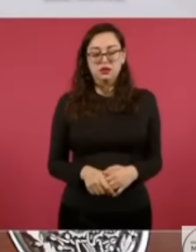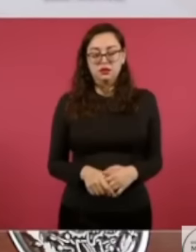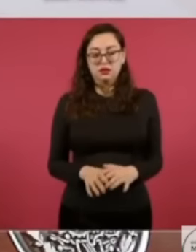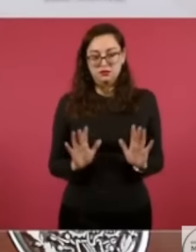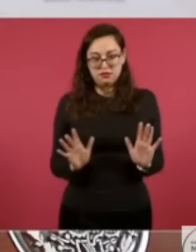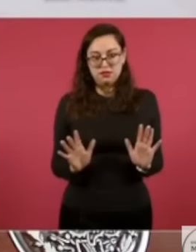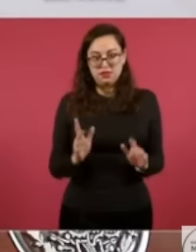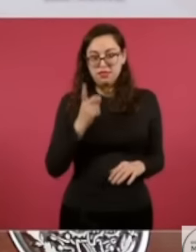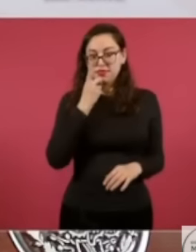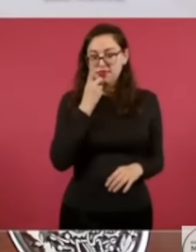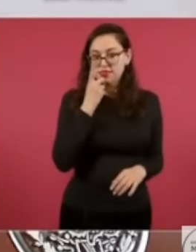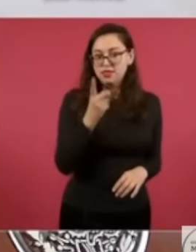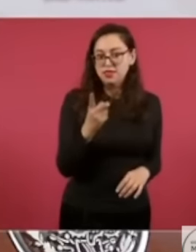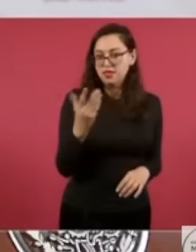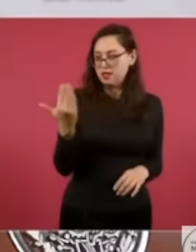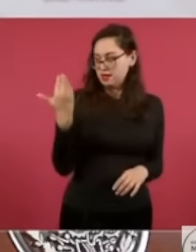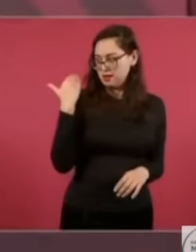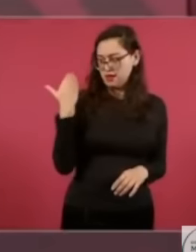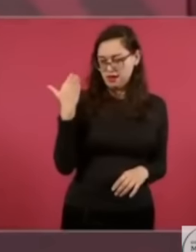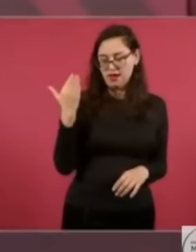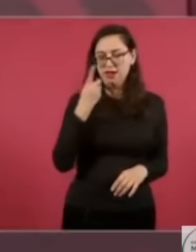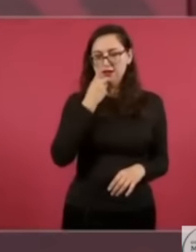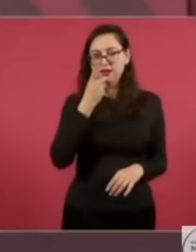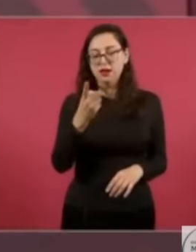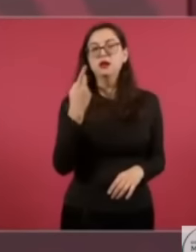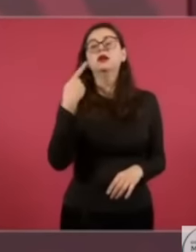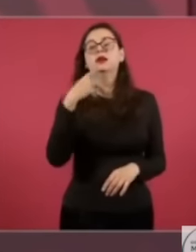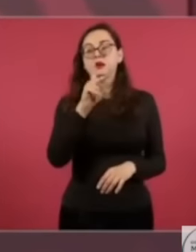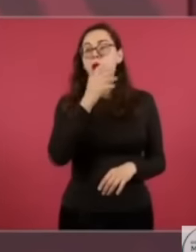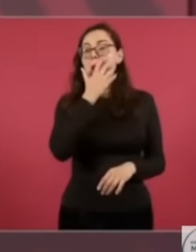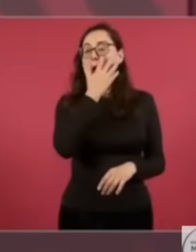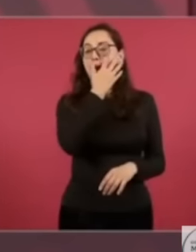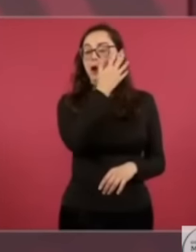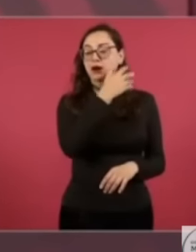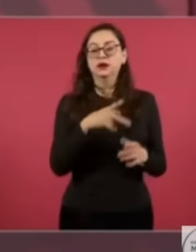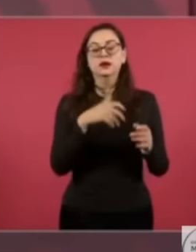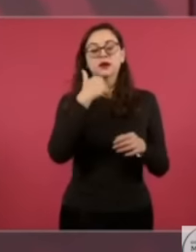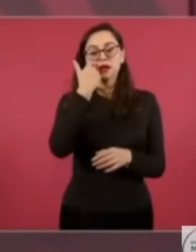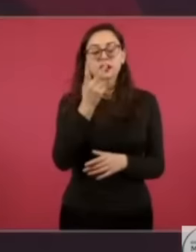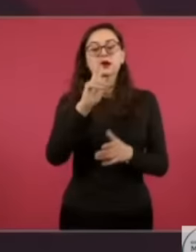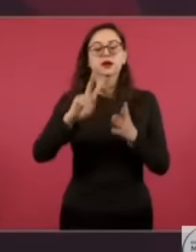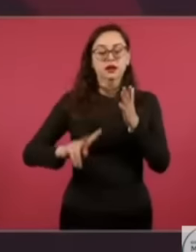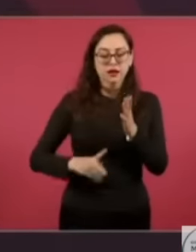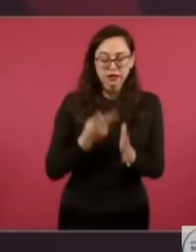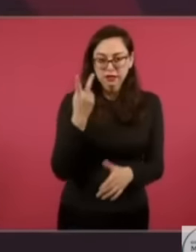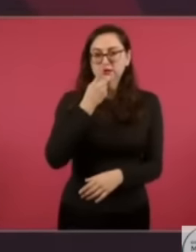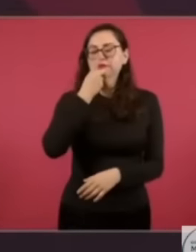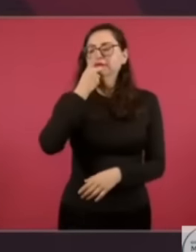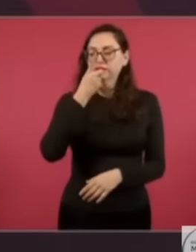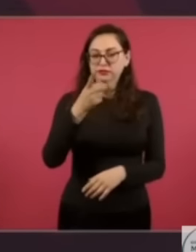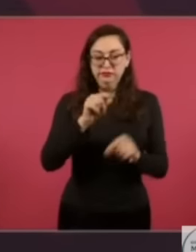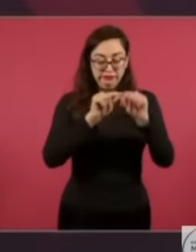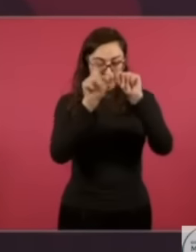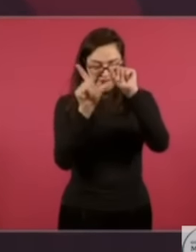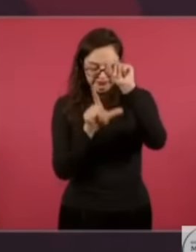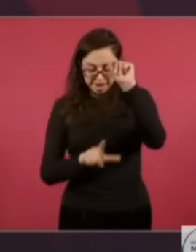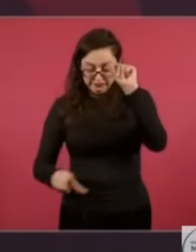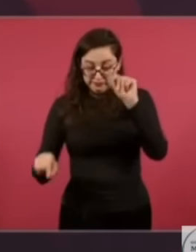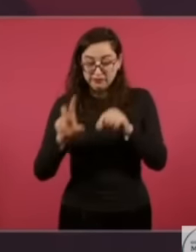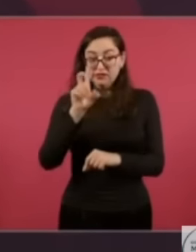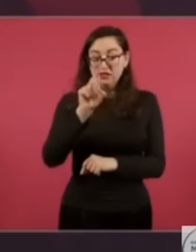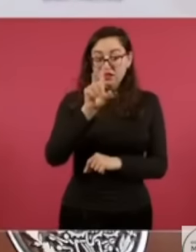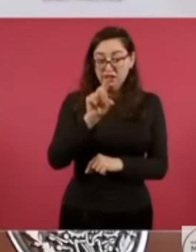que por fin se está haciendo justicia en México. Escuchemos también lo importante que dice el presidente sobre